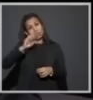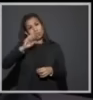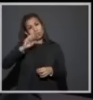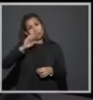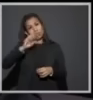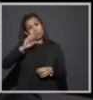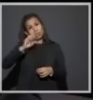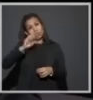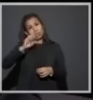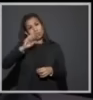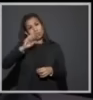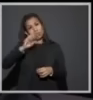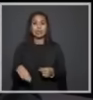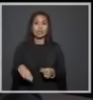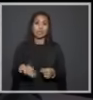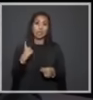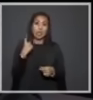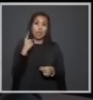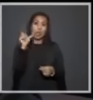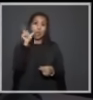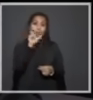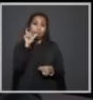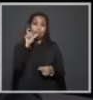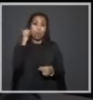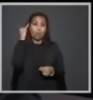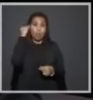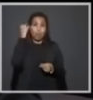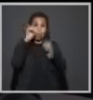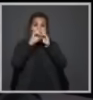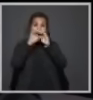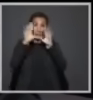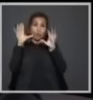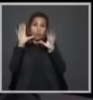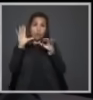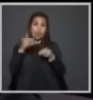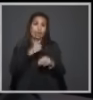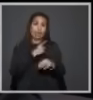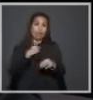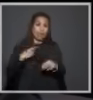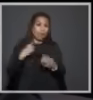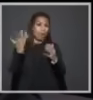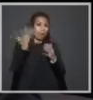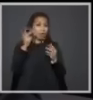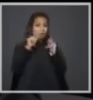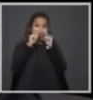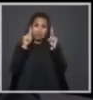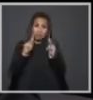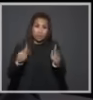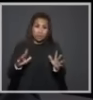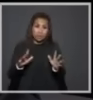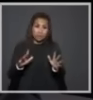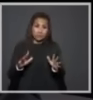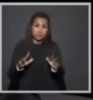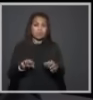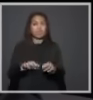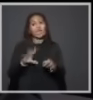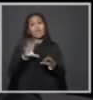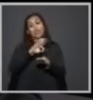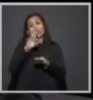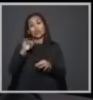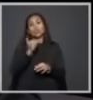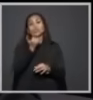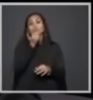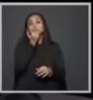pueblo se planteó que se podía hacer la paz y se logró la reconciliación.